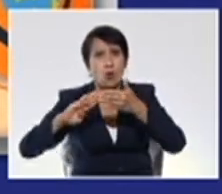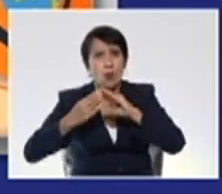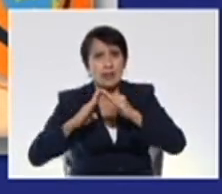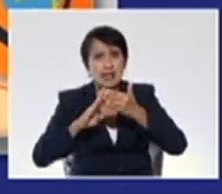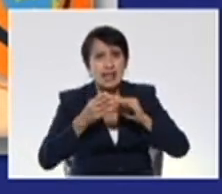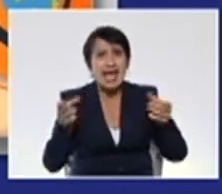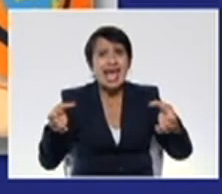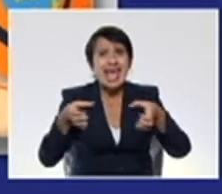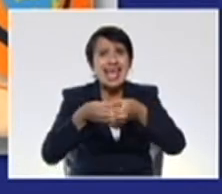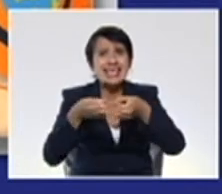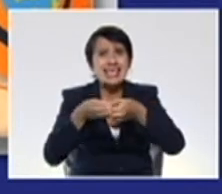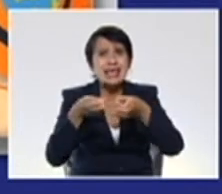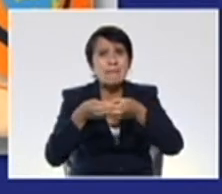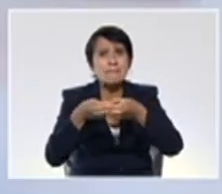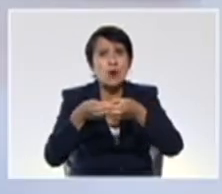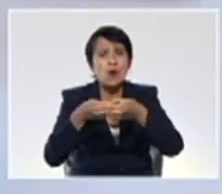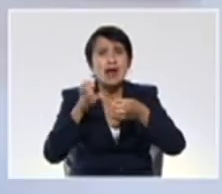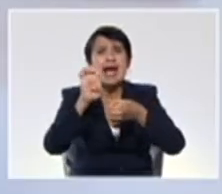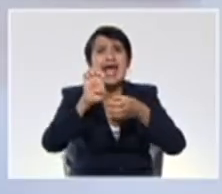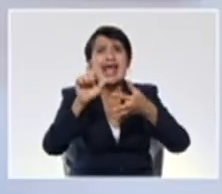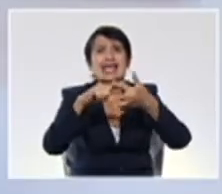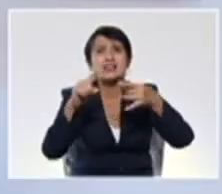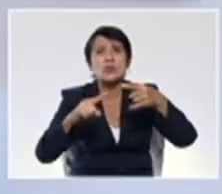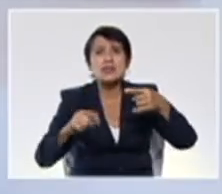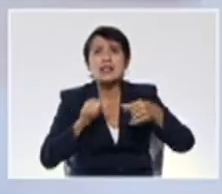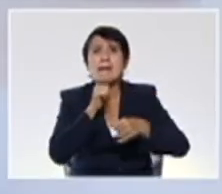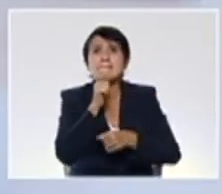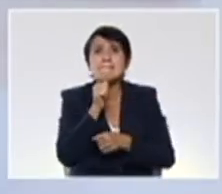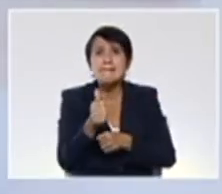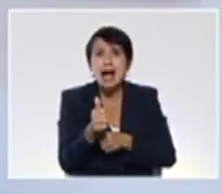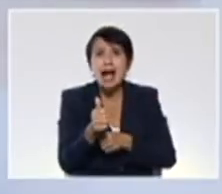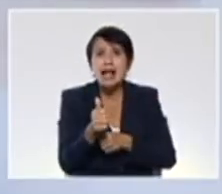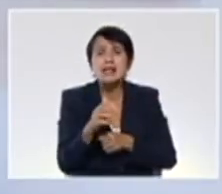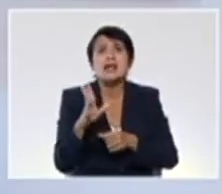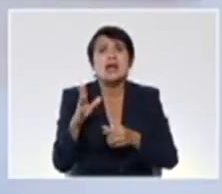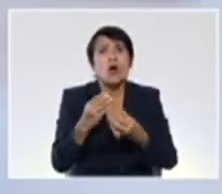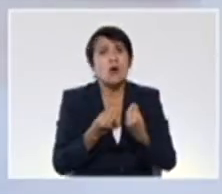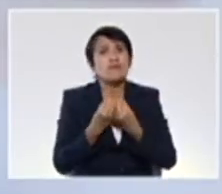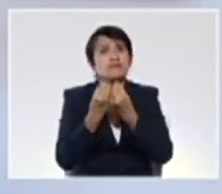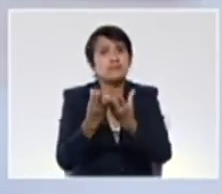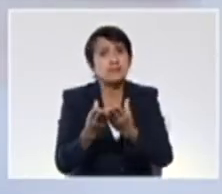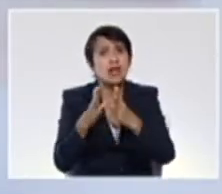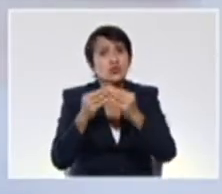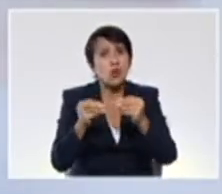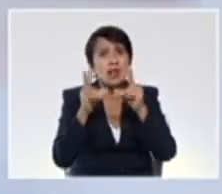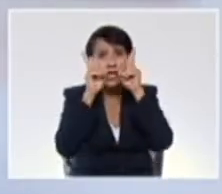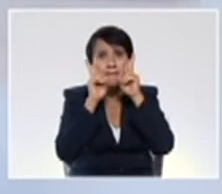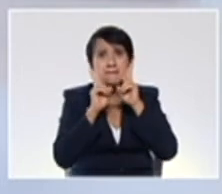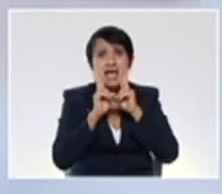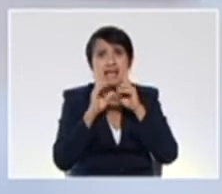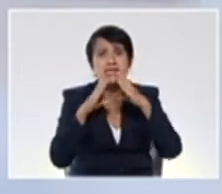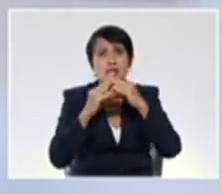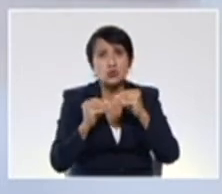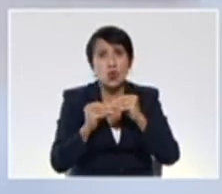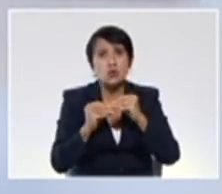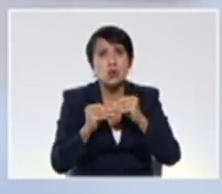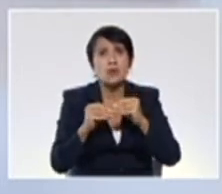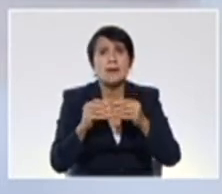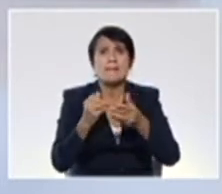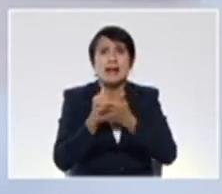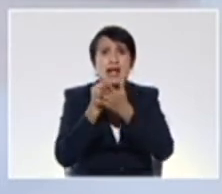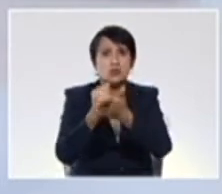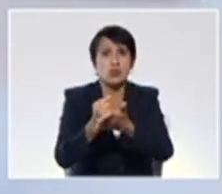equipos, esos electrodomésticos que de alguna manera estén dañados y pueda yo de alguna manera ofrecer ese tipo de mantenimiento que de alguna manera los